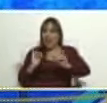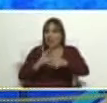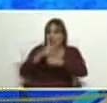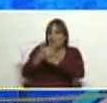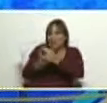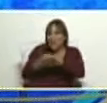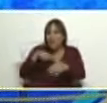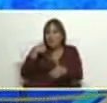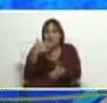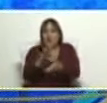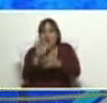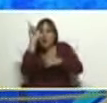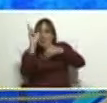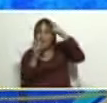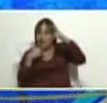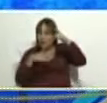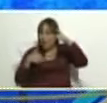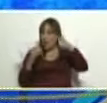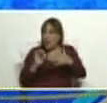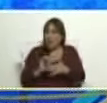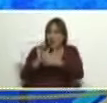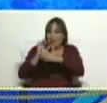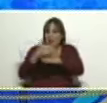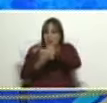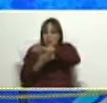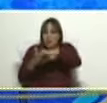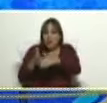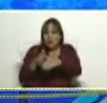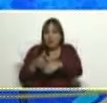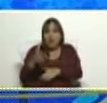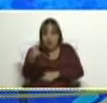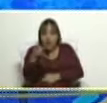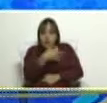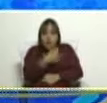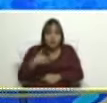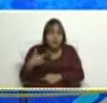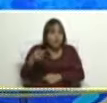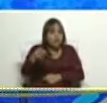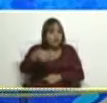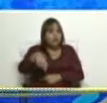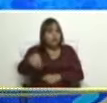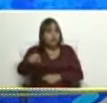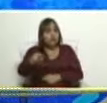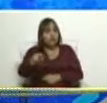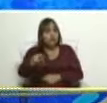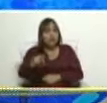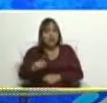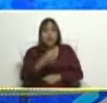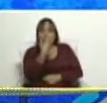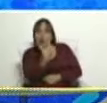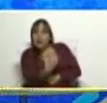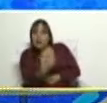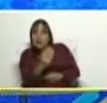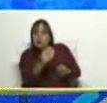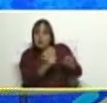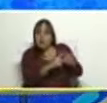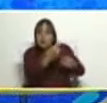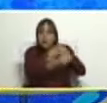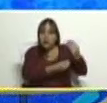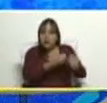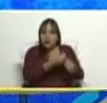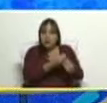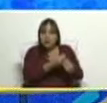que había llegado su día, y lo intentaron por las buenas,